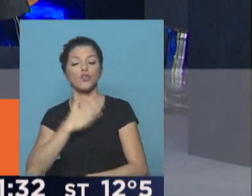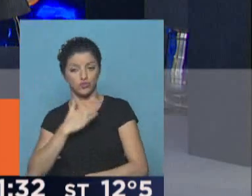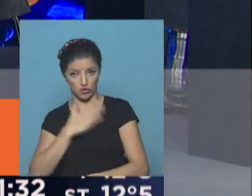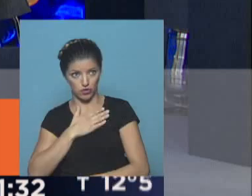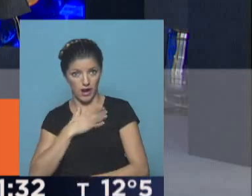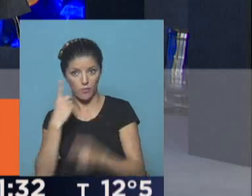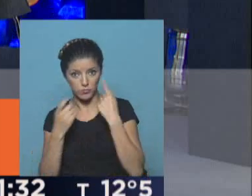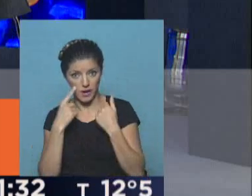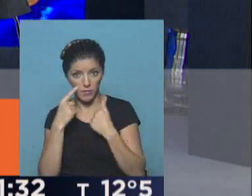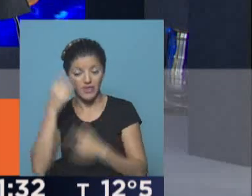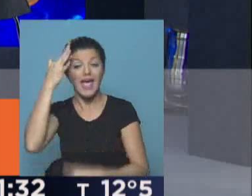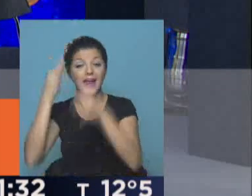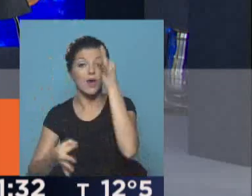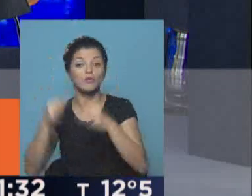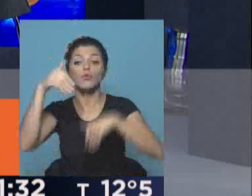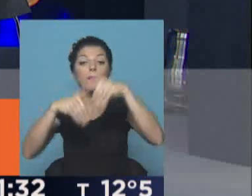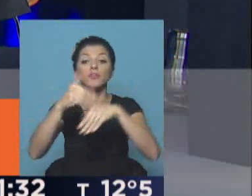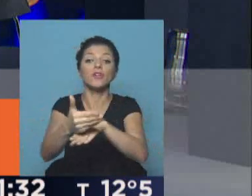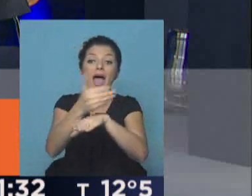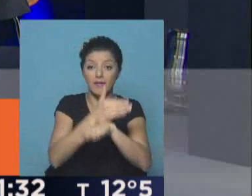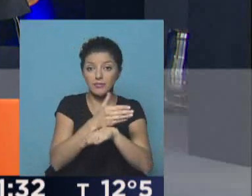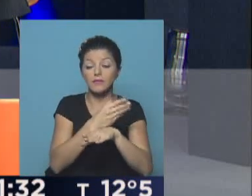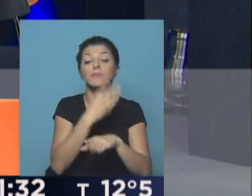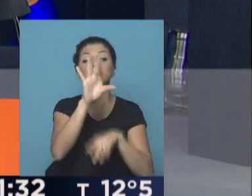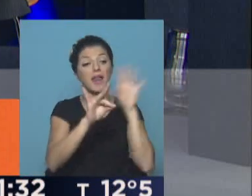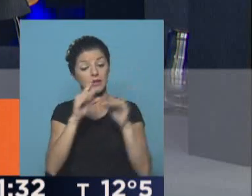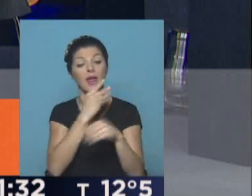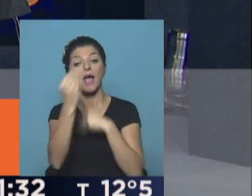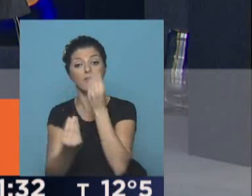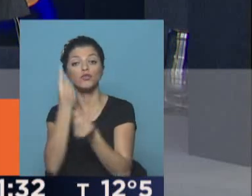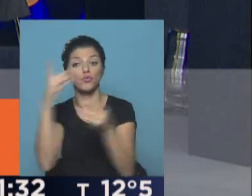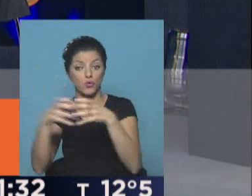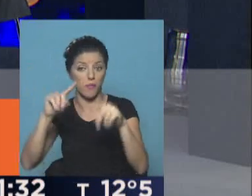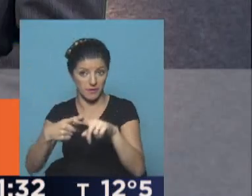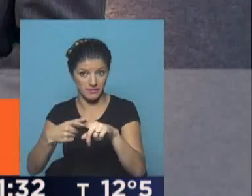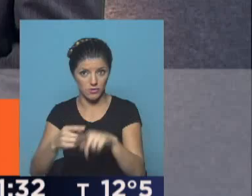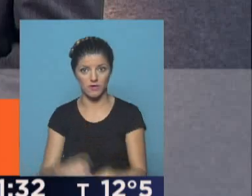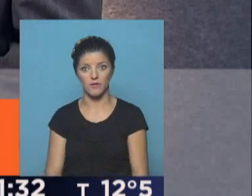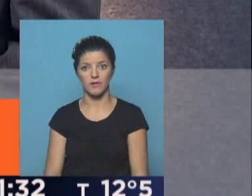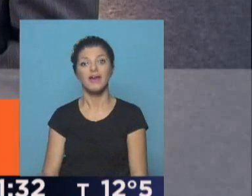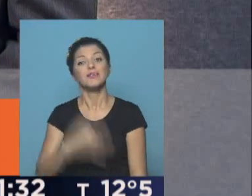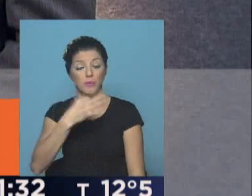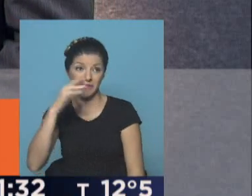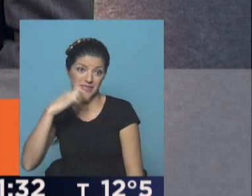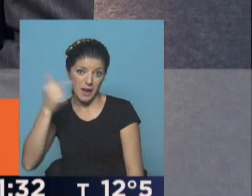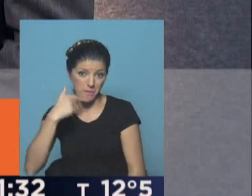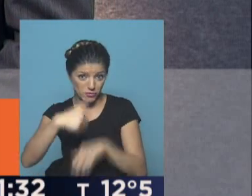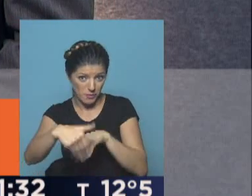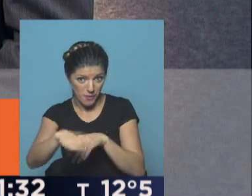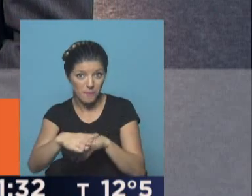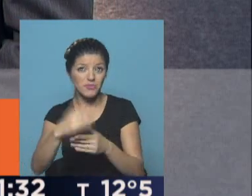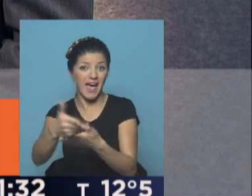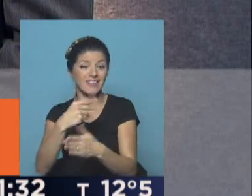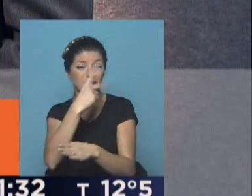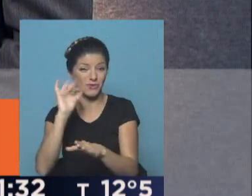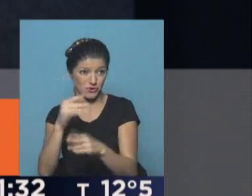partidaria es una elección previa general para elegir los candidatos un espacio político bien después de las paso seguramente podremos echarla nuevamente antes del 22